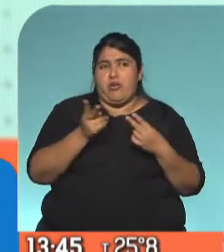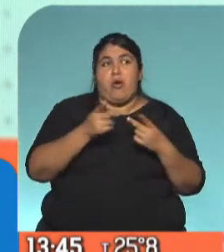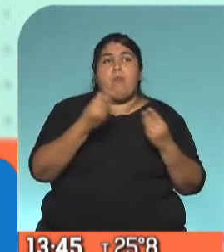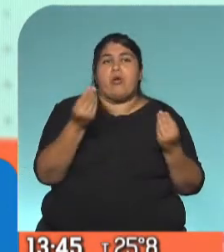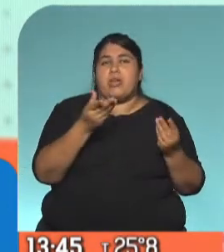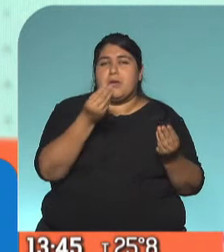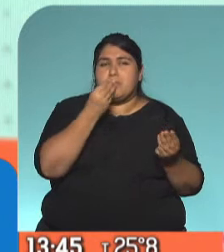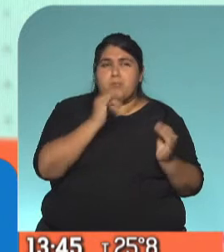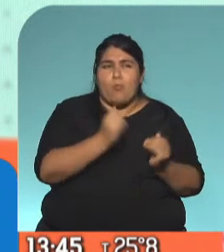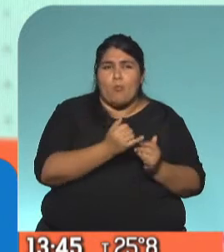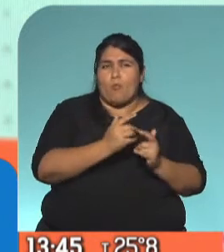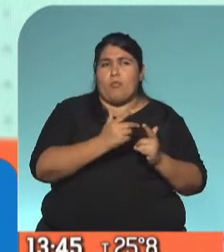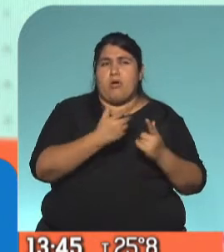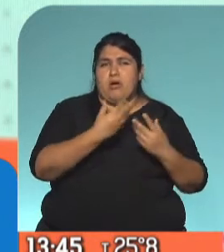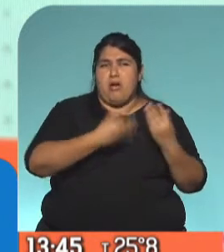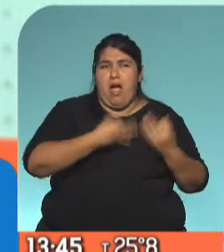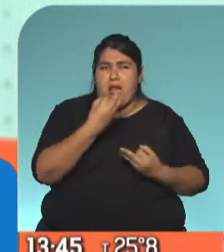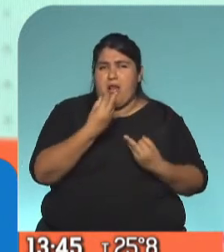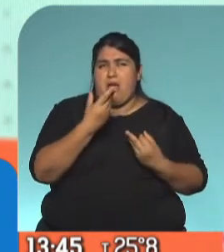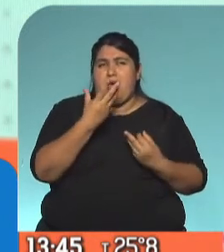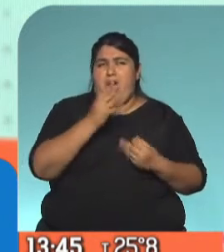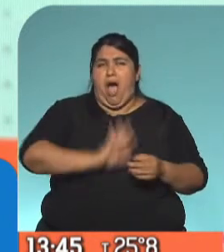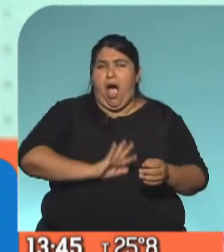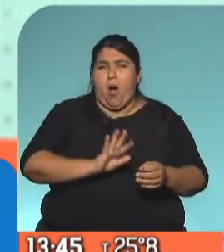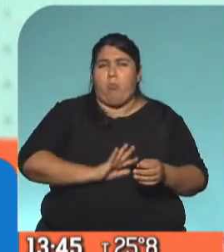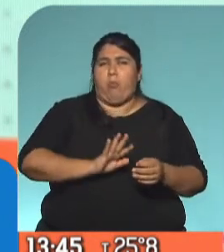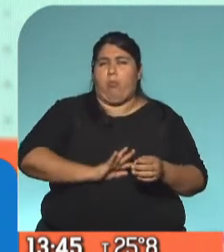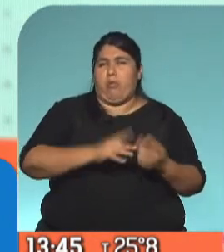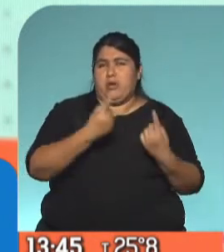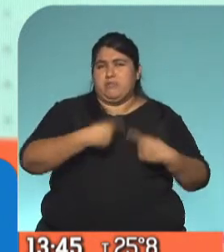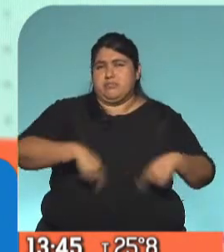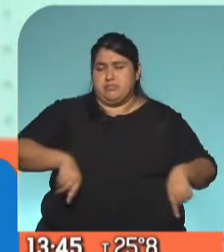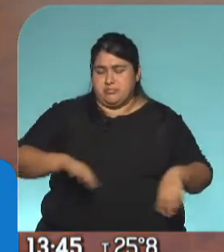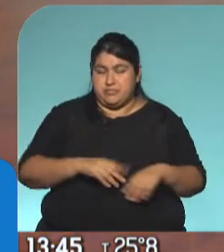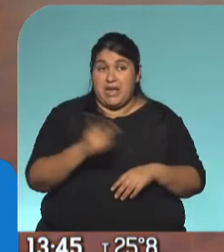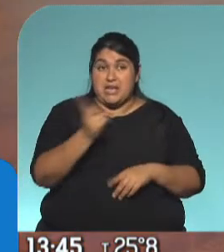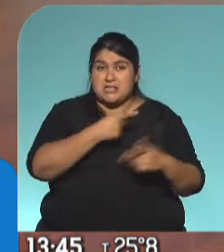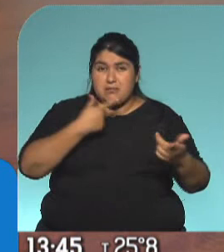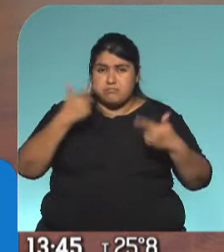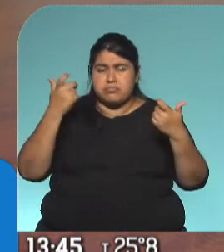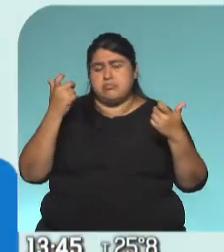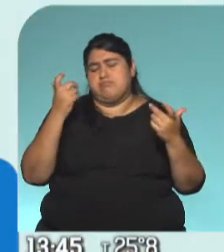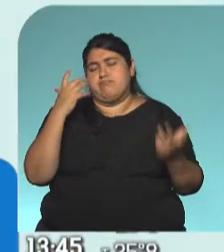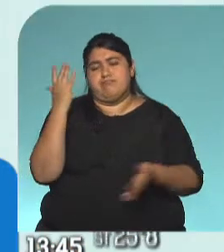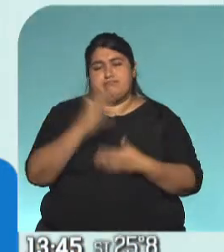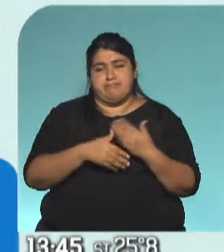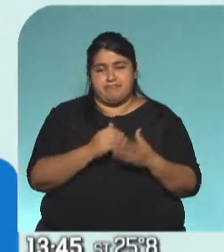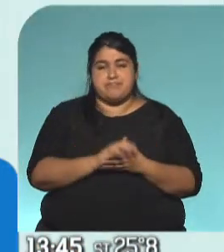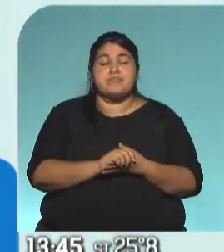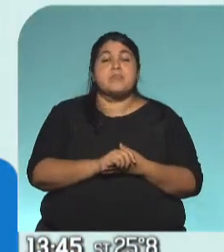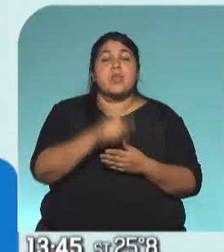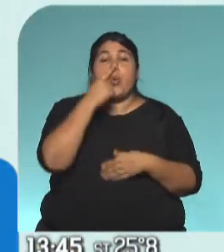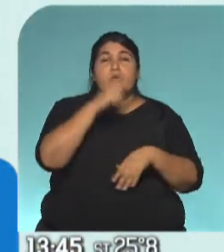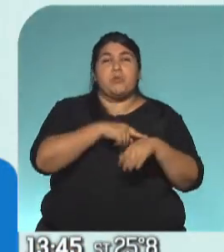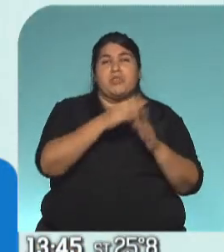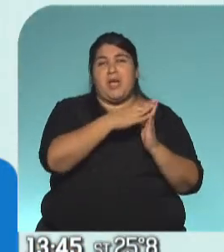por la situación de miseria y hambruna que está provocando en toda esa región. Había un último punto, Rulo, de la línea de tiempo que